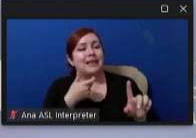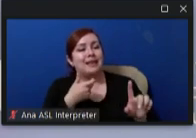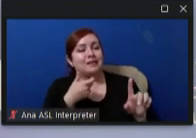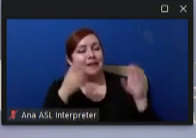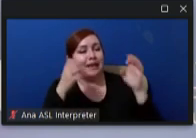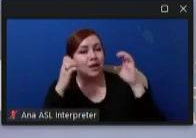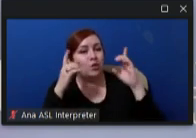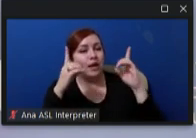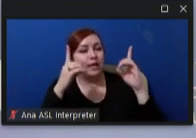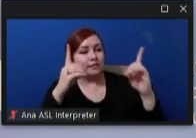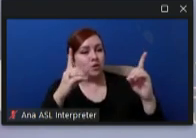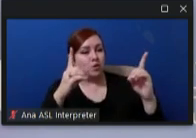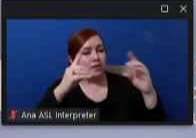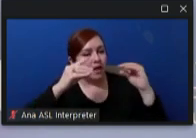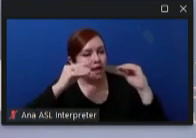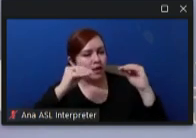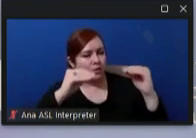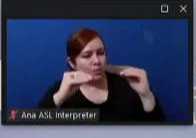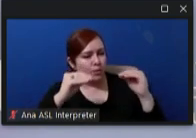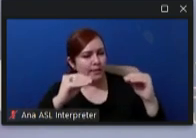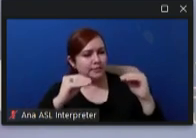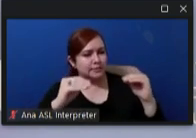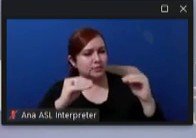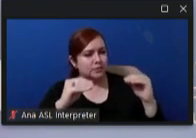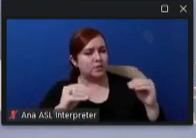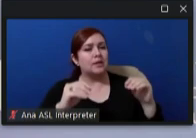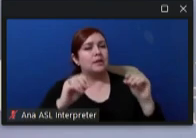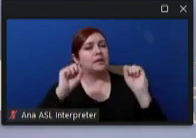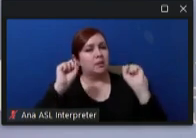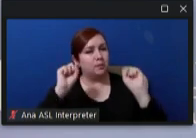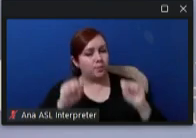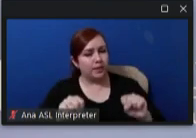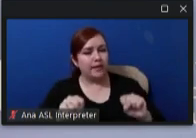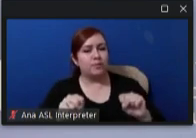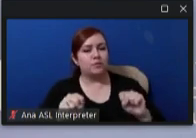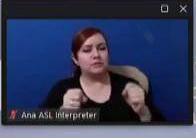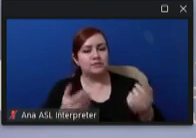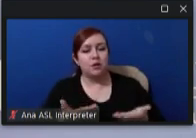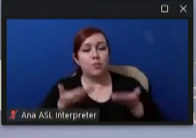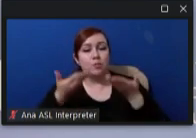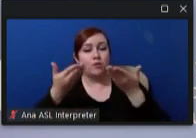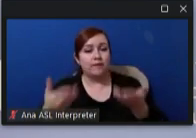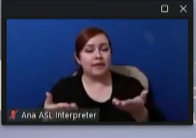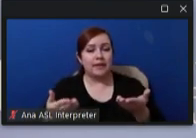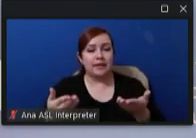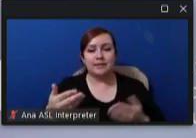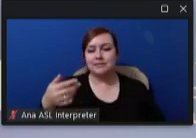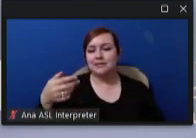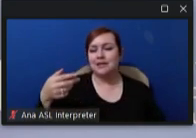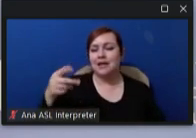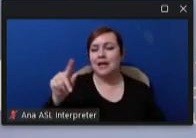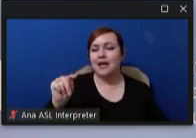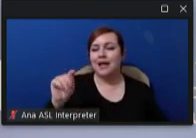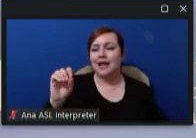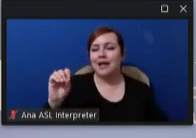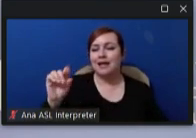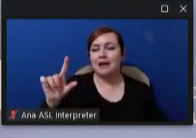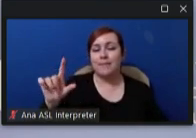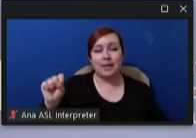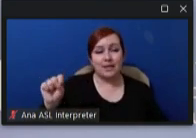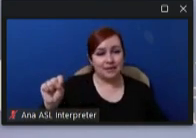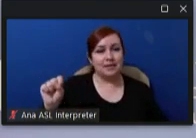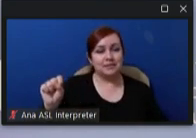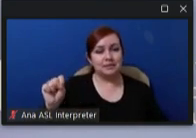la formación, cómo le podemos dar las herramientas para preparar a